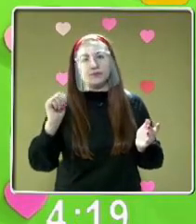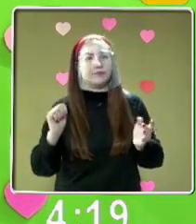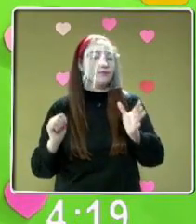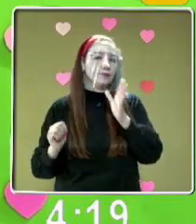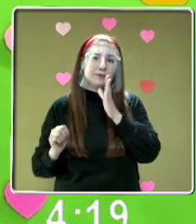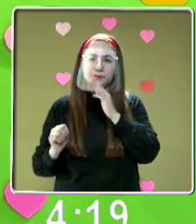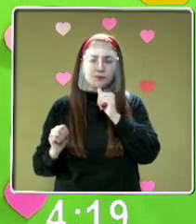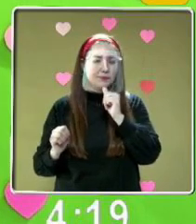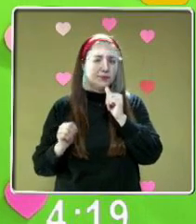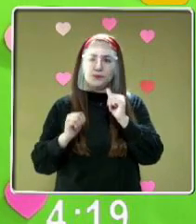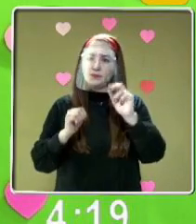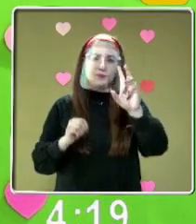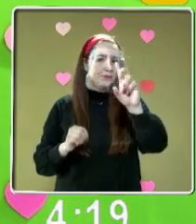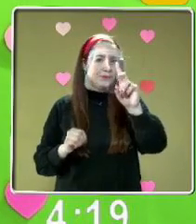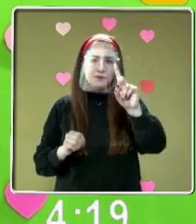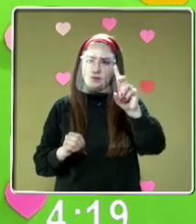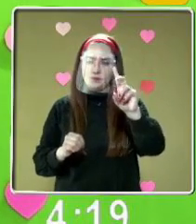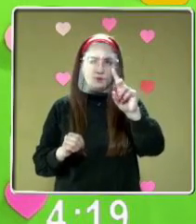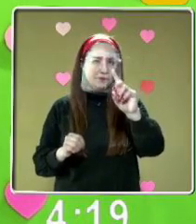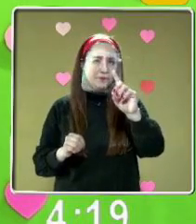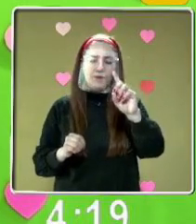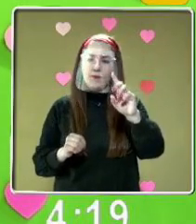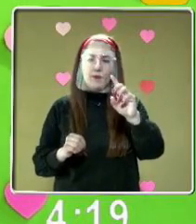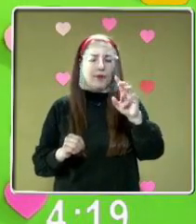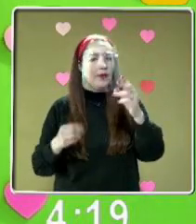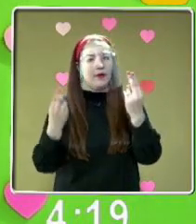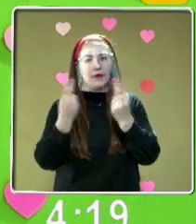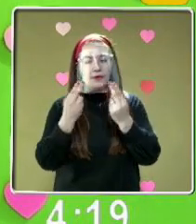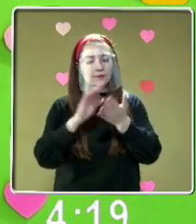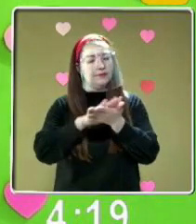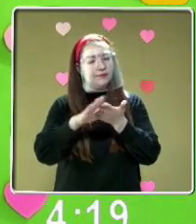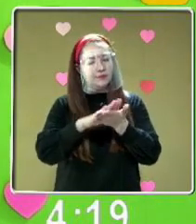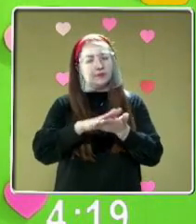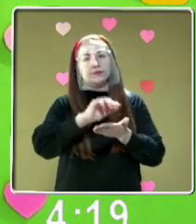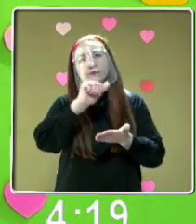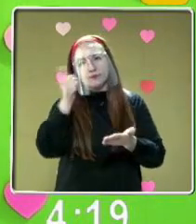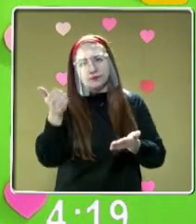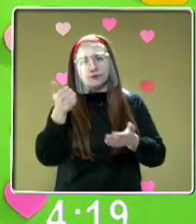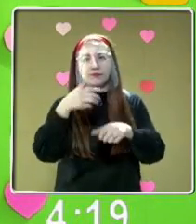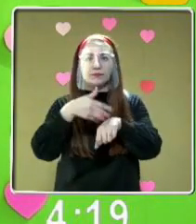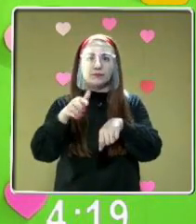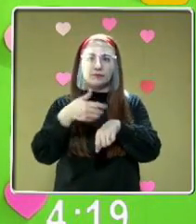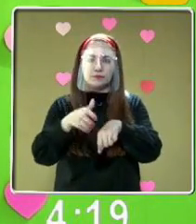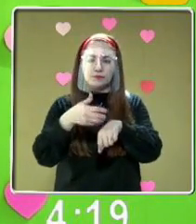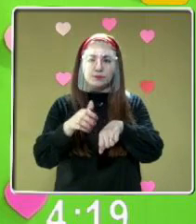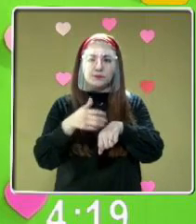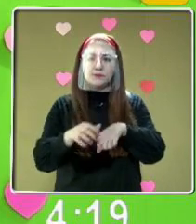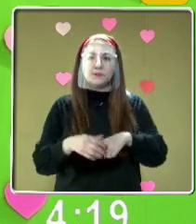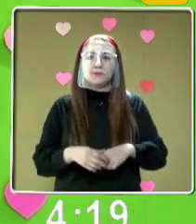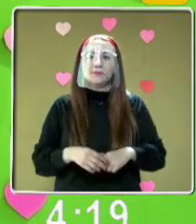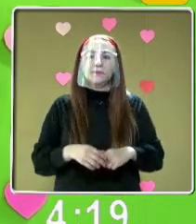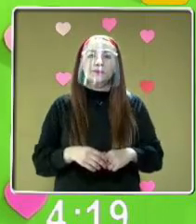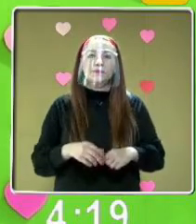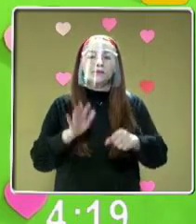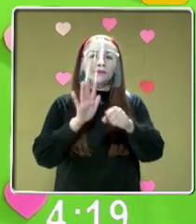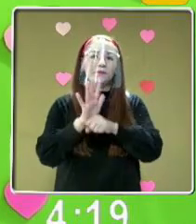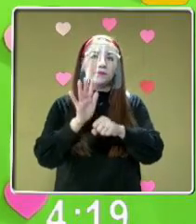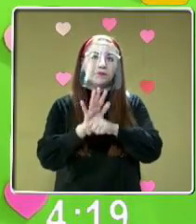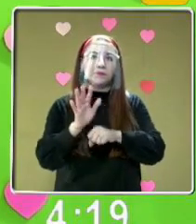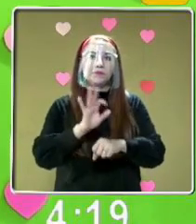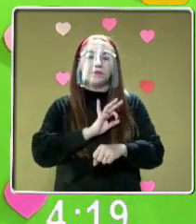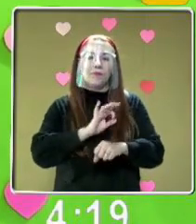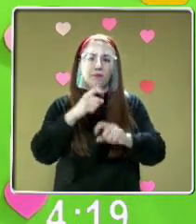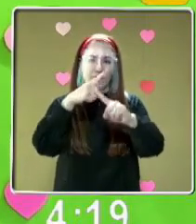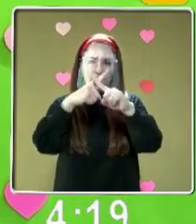ser, maestra, no puede ser más 30, entonces aquí como que lo voy a borrar. Entonces, yo creo que la otra operación que podemos utilizar es